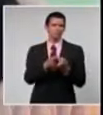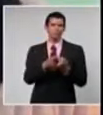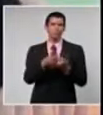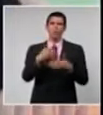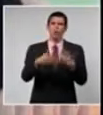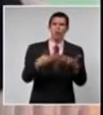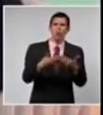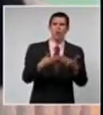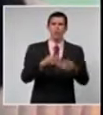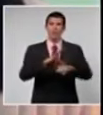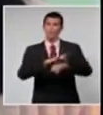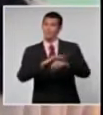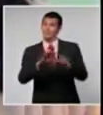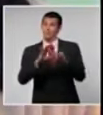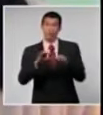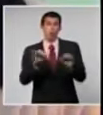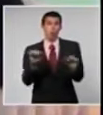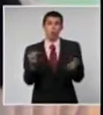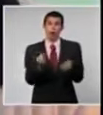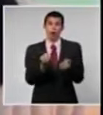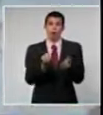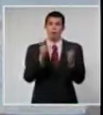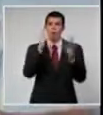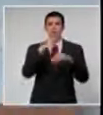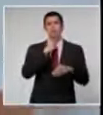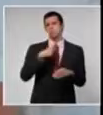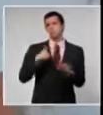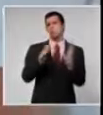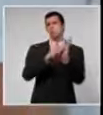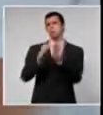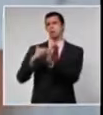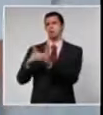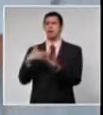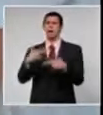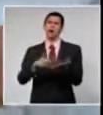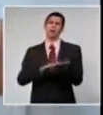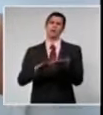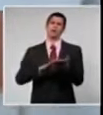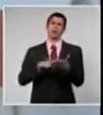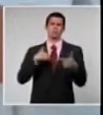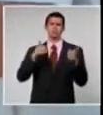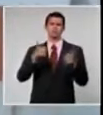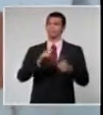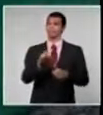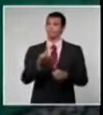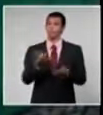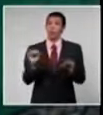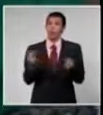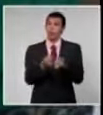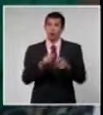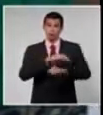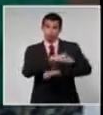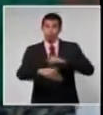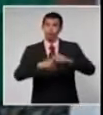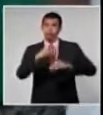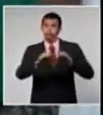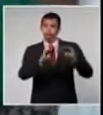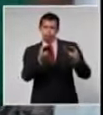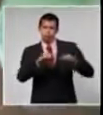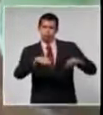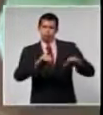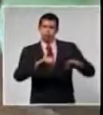especialista requieran atención inmediata en el servicio. En la provincia se brindan servicios habituales en las modalidades terapéuticas, excepto